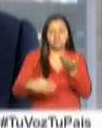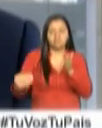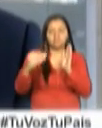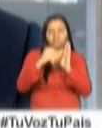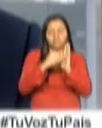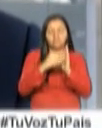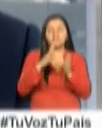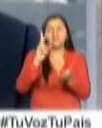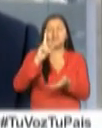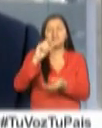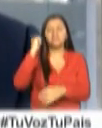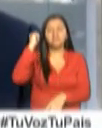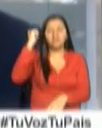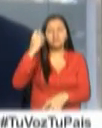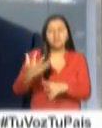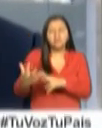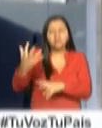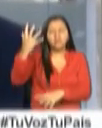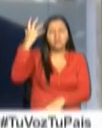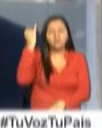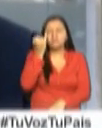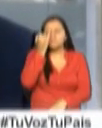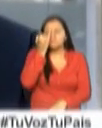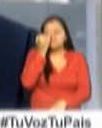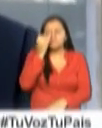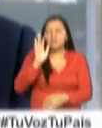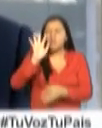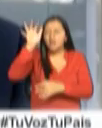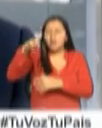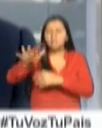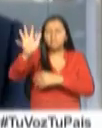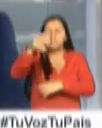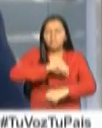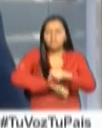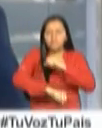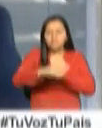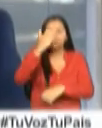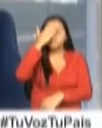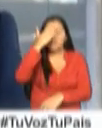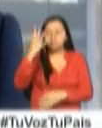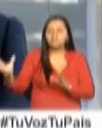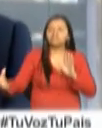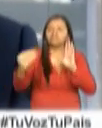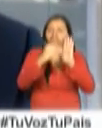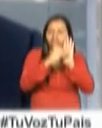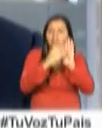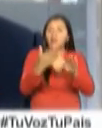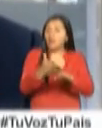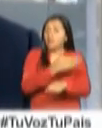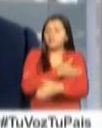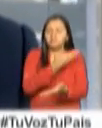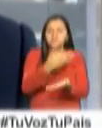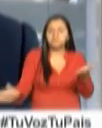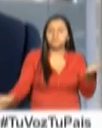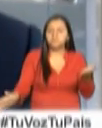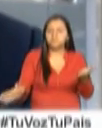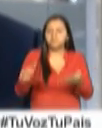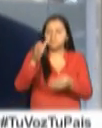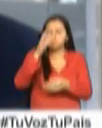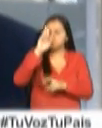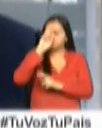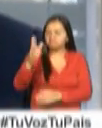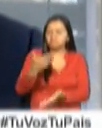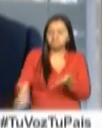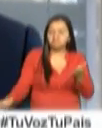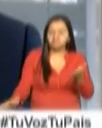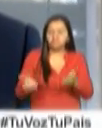de la medicina ancestral que constan en este proyecto que no estaban constando en el proyecto de la